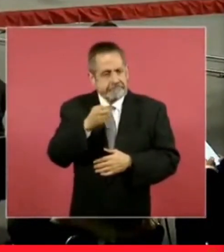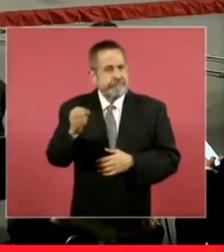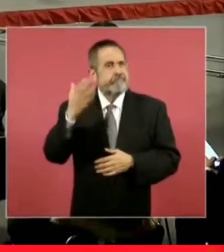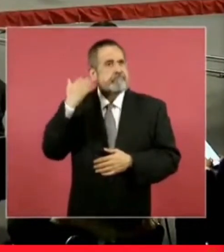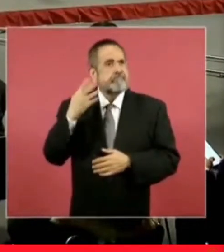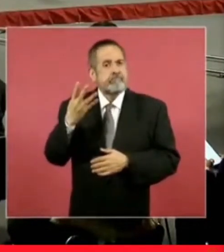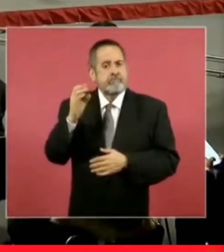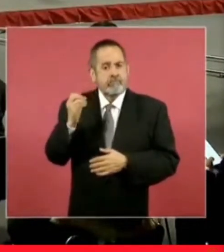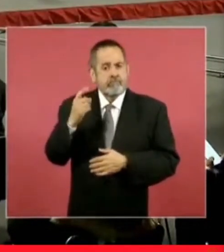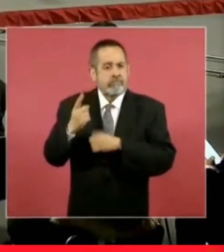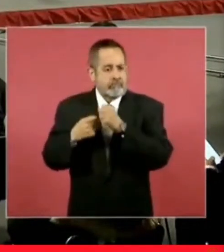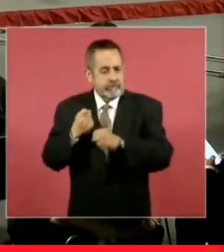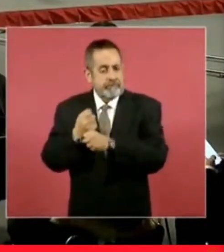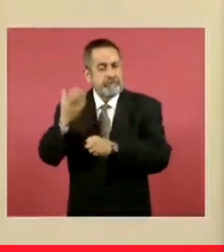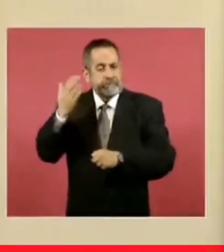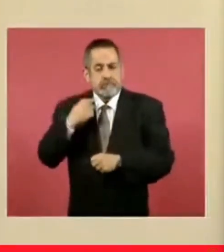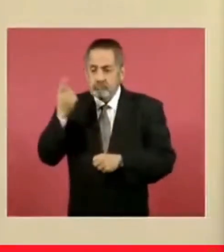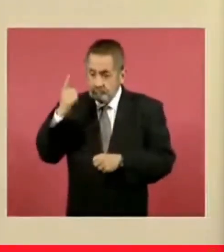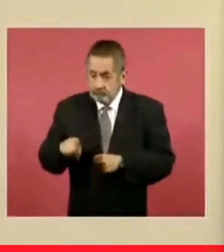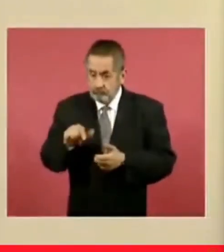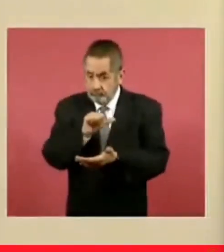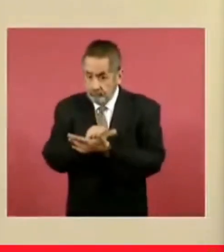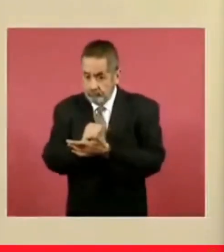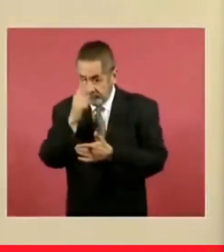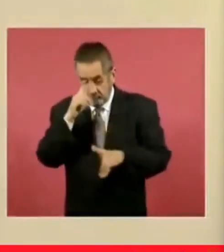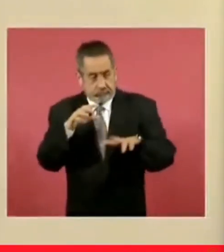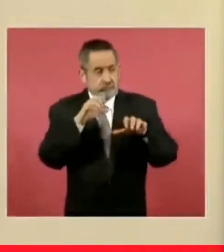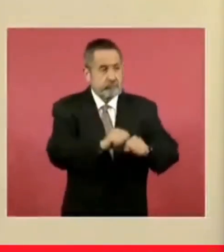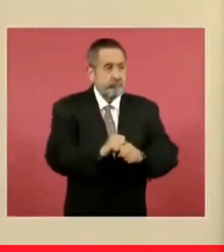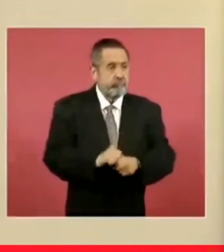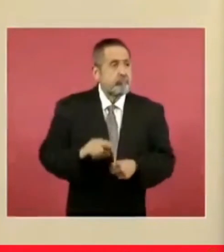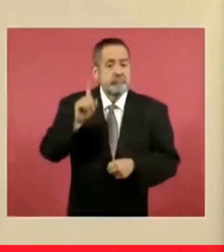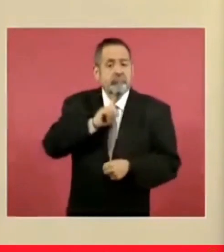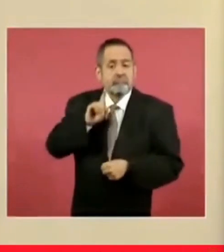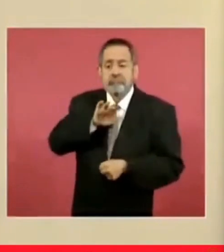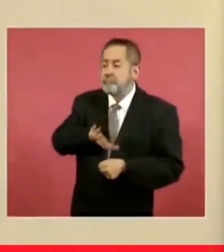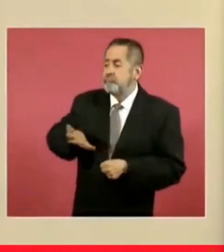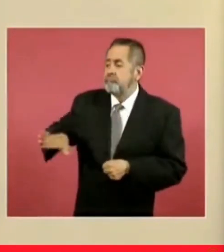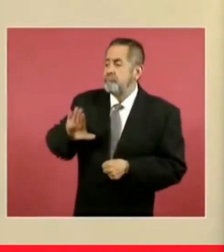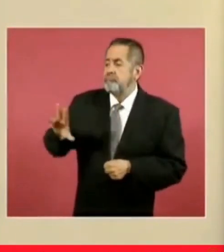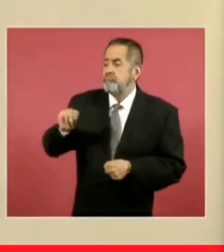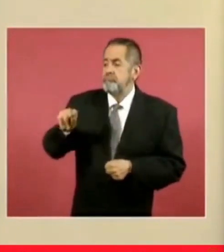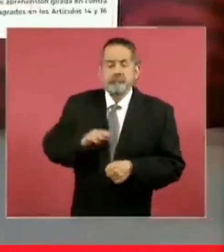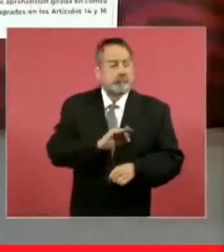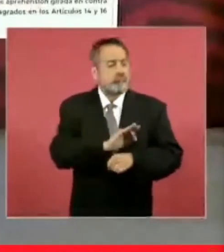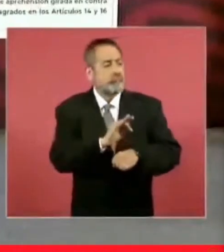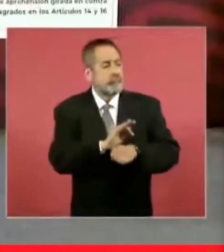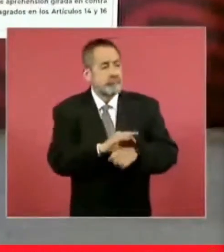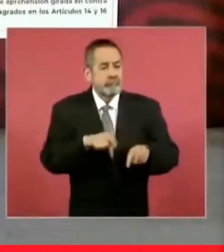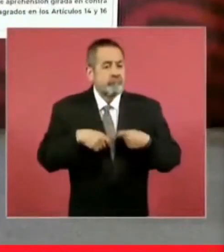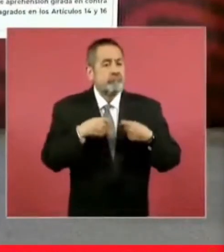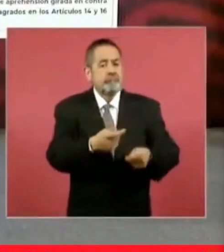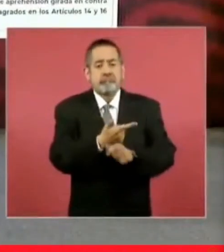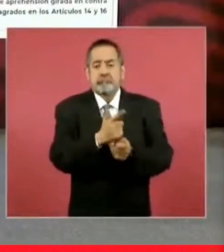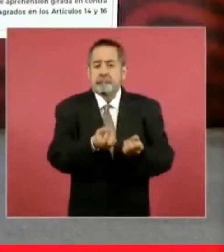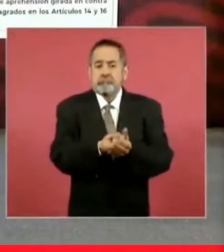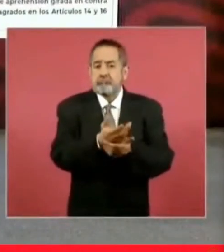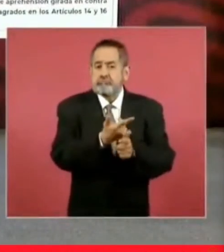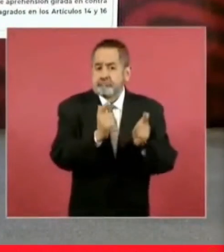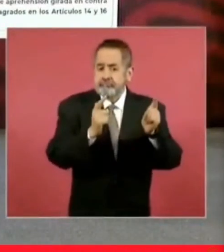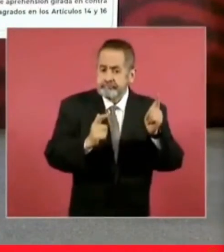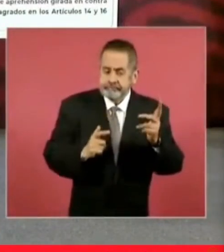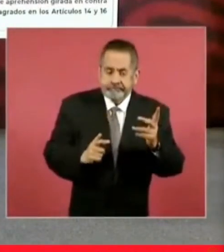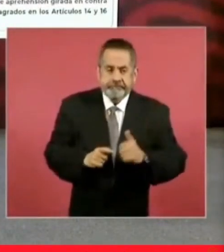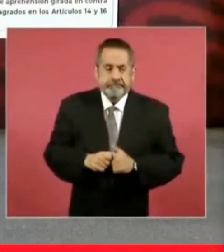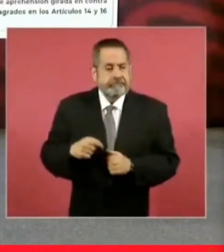del año pasado que había en su contra por los delitos de delincuencia organizada y operaciones con recursos de procedencia ilícita y